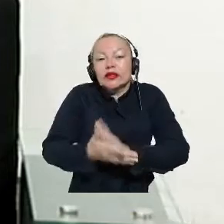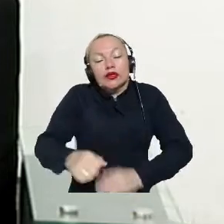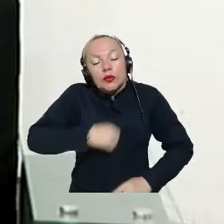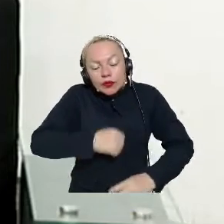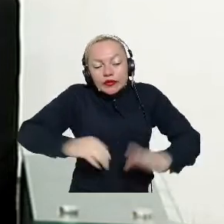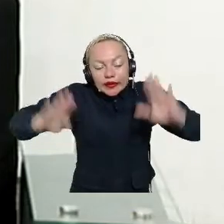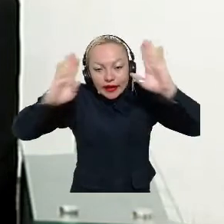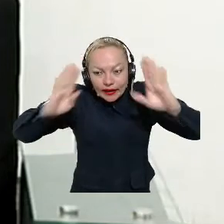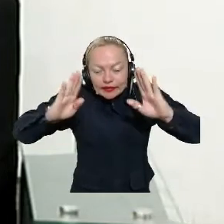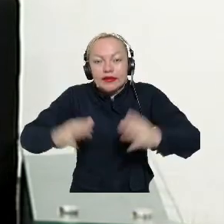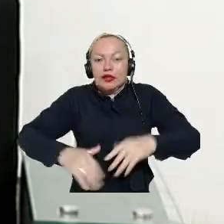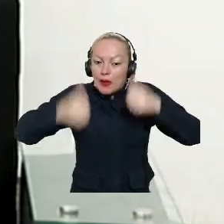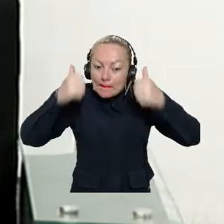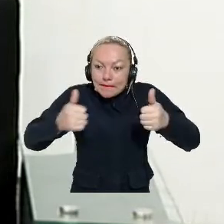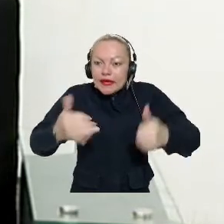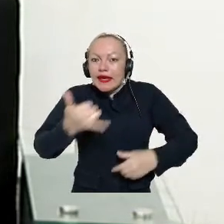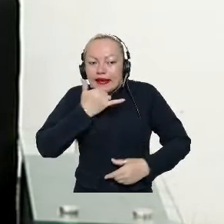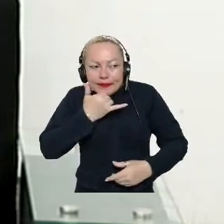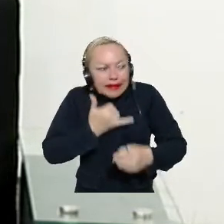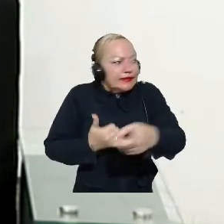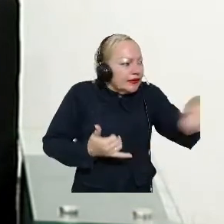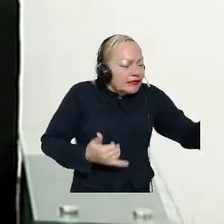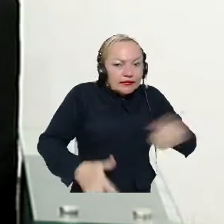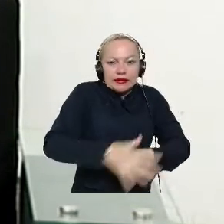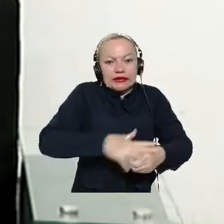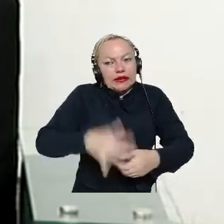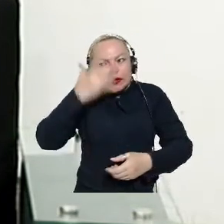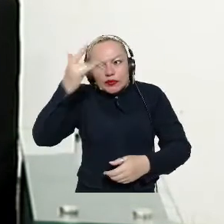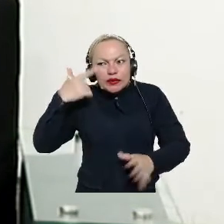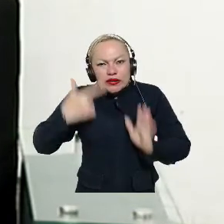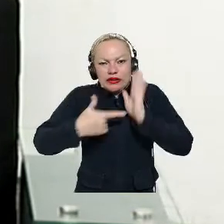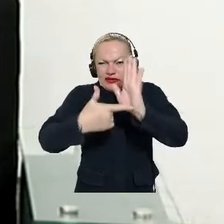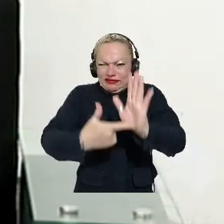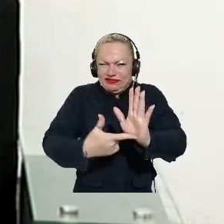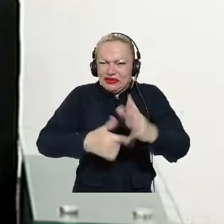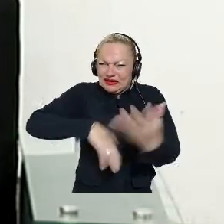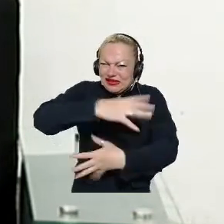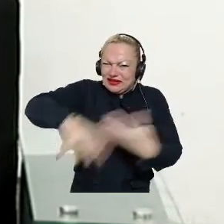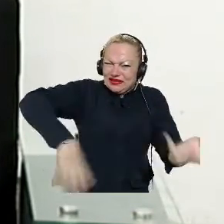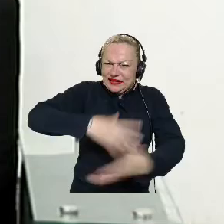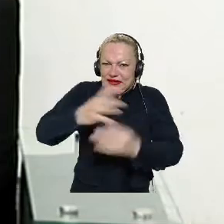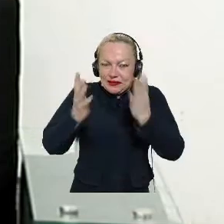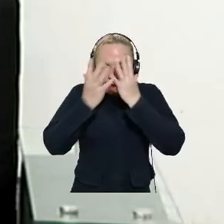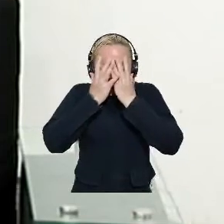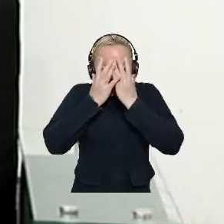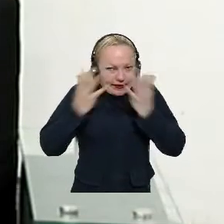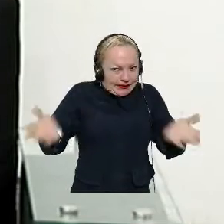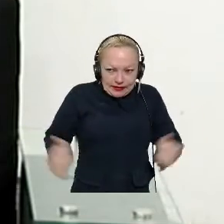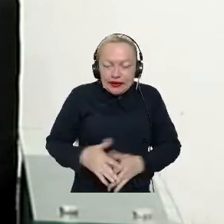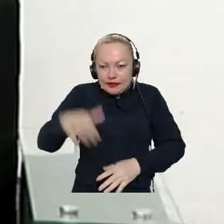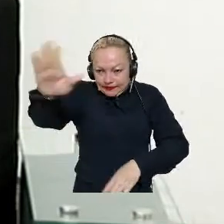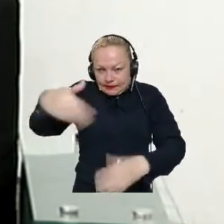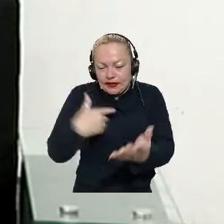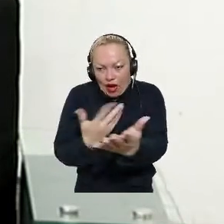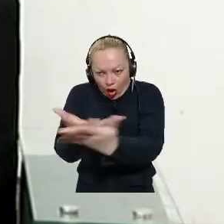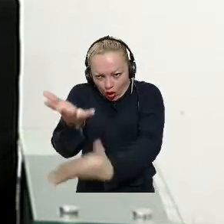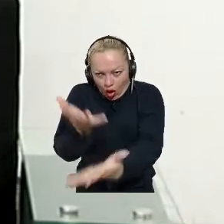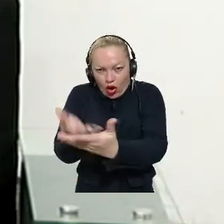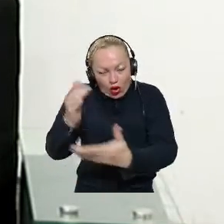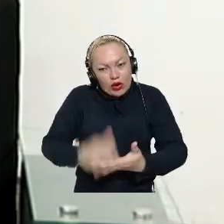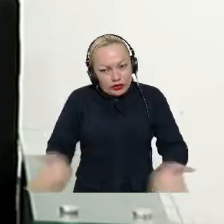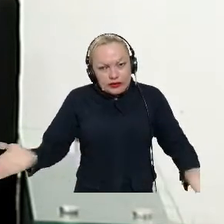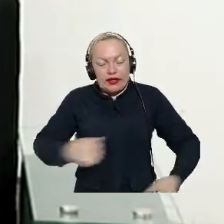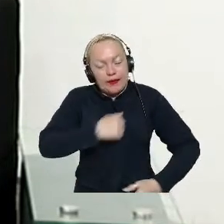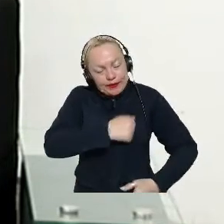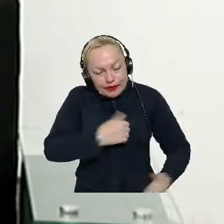centremos, nos fijemos qué está pasando, porque no podremos ser el foco de ese desorden. Entonces, es un llamado de atención en buena onda y, hombre, yo creo